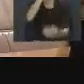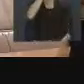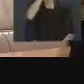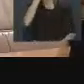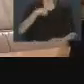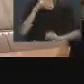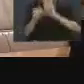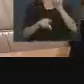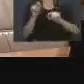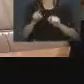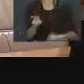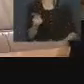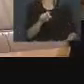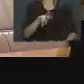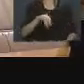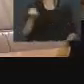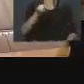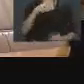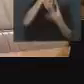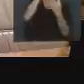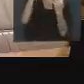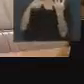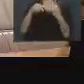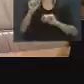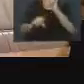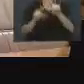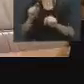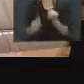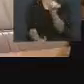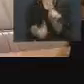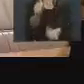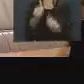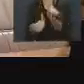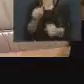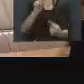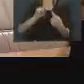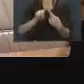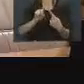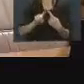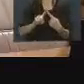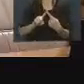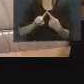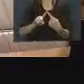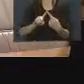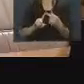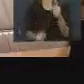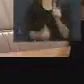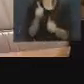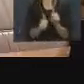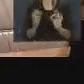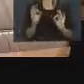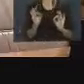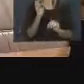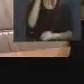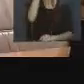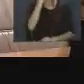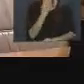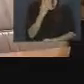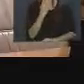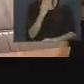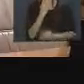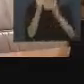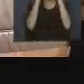defender a nuestros seremis voy a defender a Los profesionales que participaron con profesionalismo con seriedad y